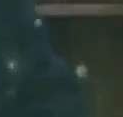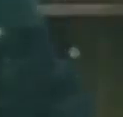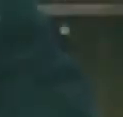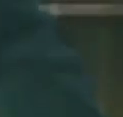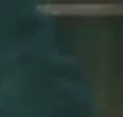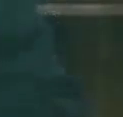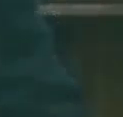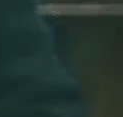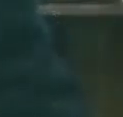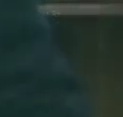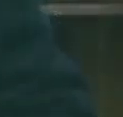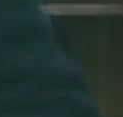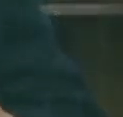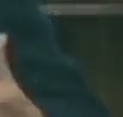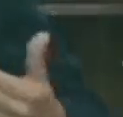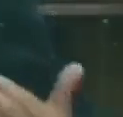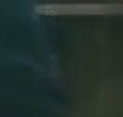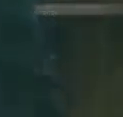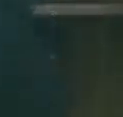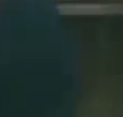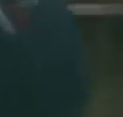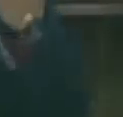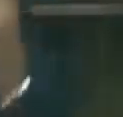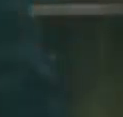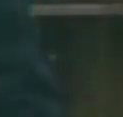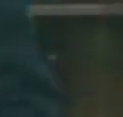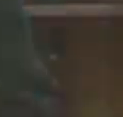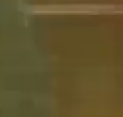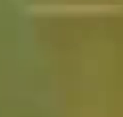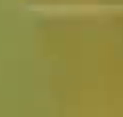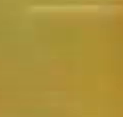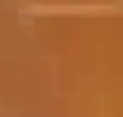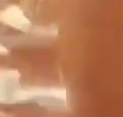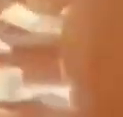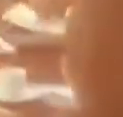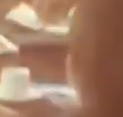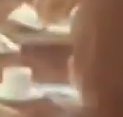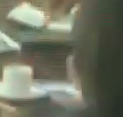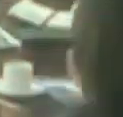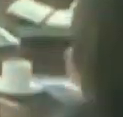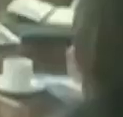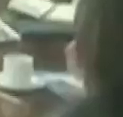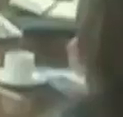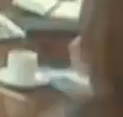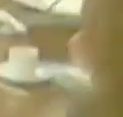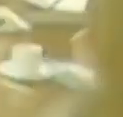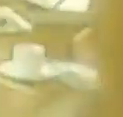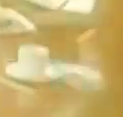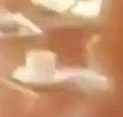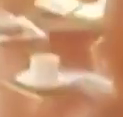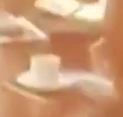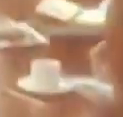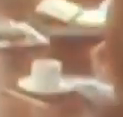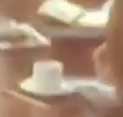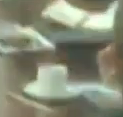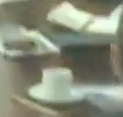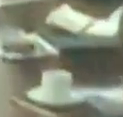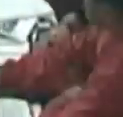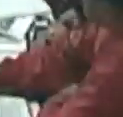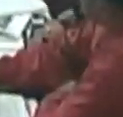el socialismo en el siglo XXI, que aquí resurgió como de entre los muertos, bueno, una nueva hegemonía